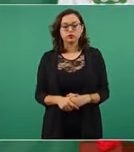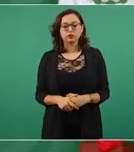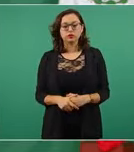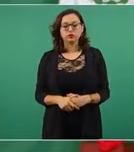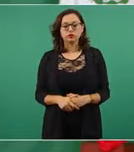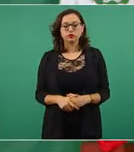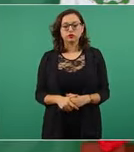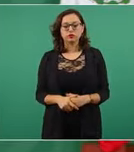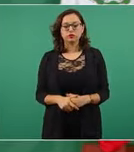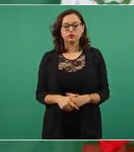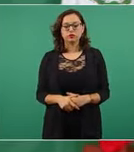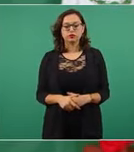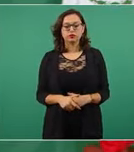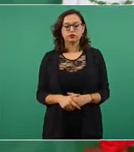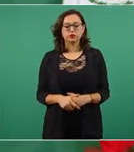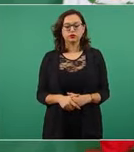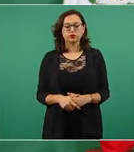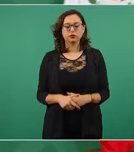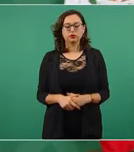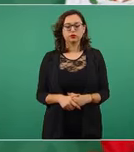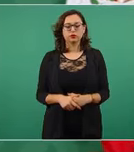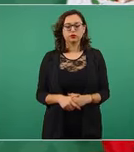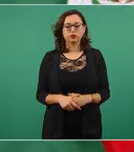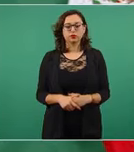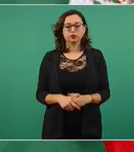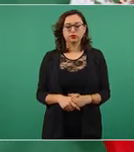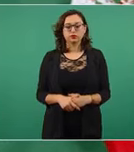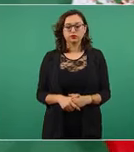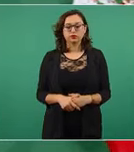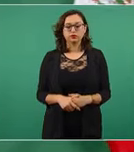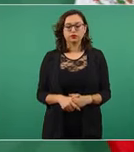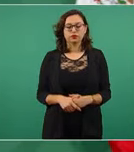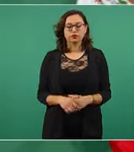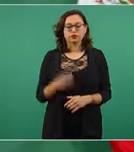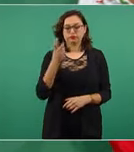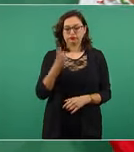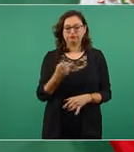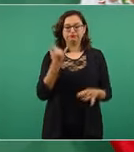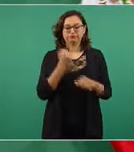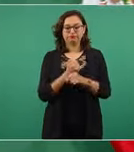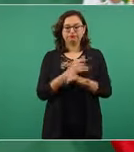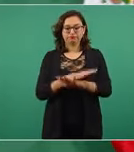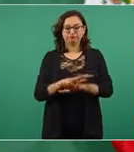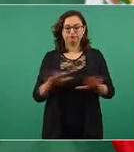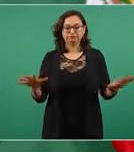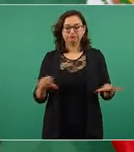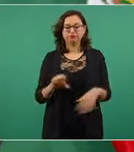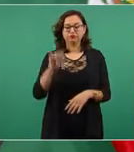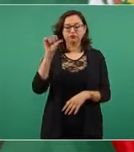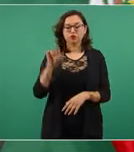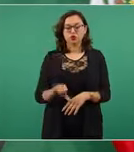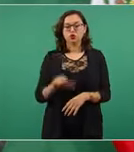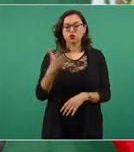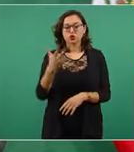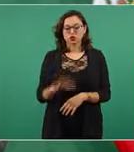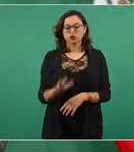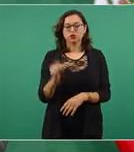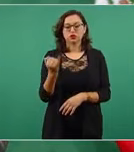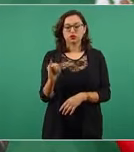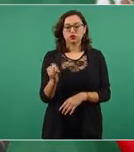Entonces, eso es lo que podemos decir hoy. 10 de